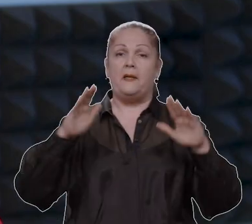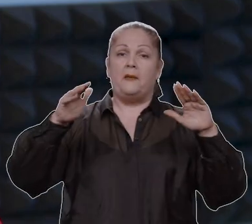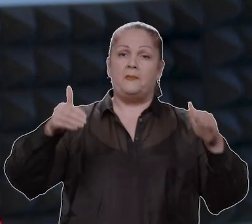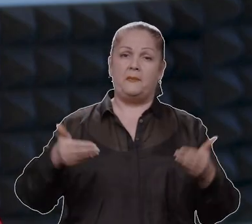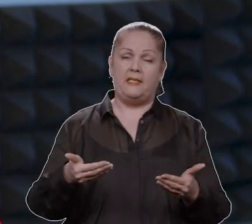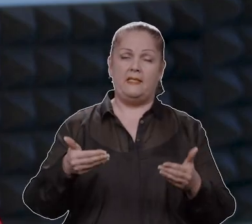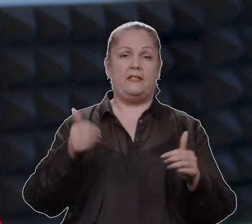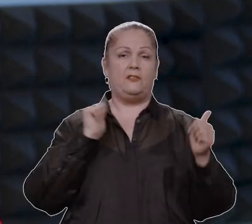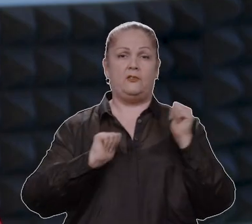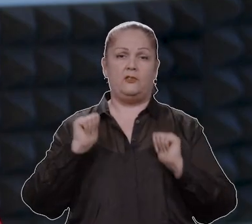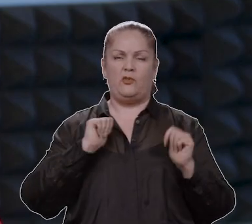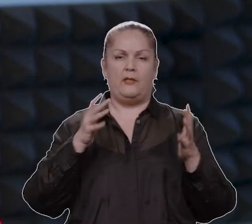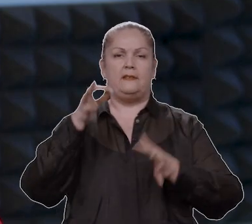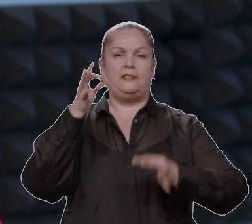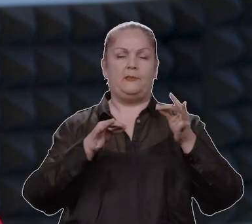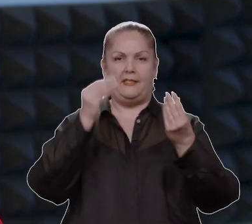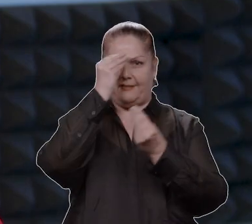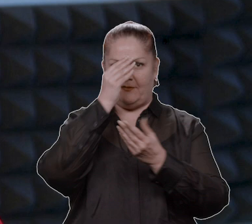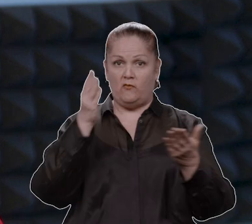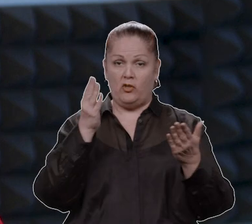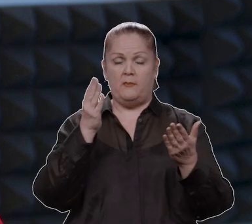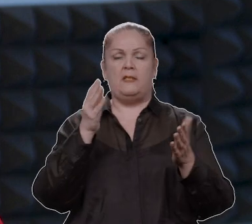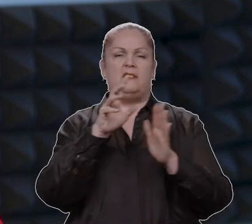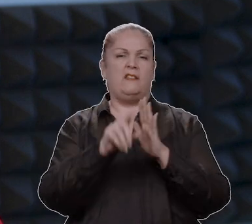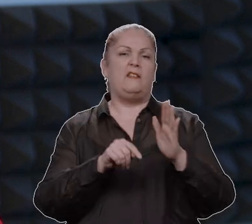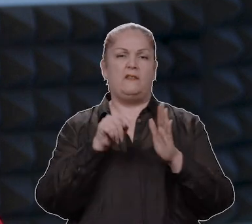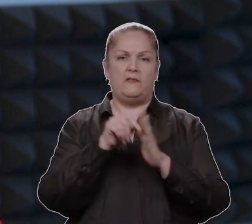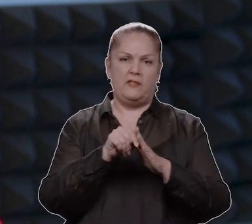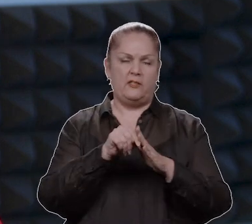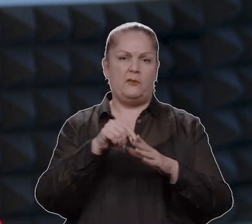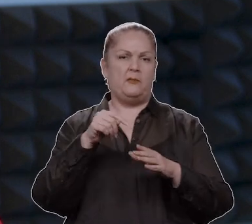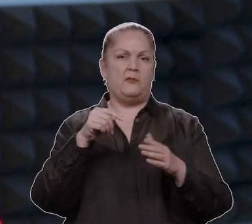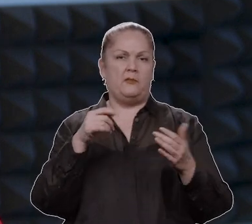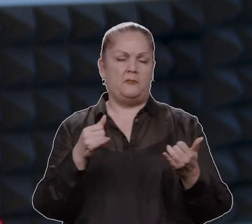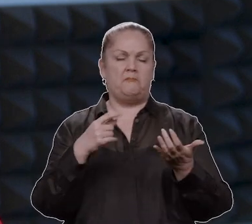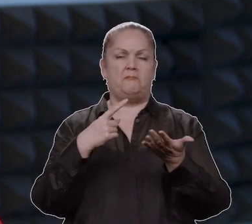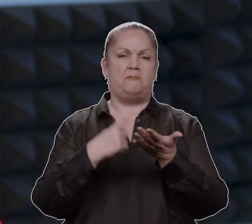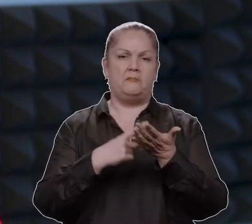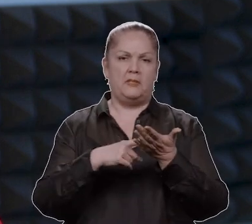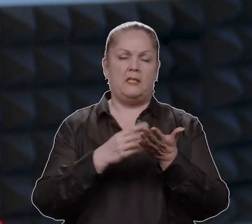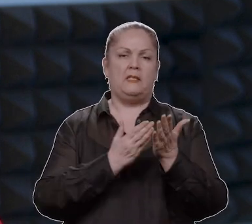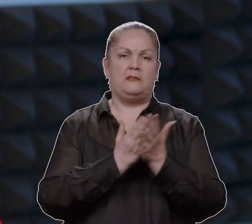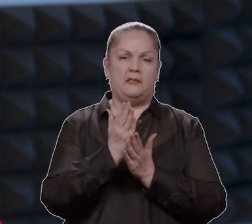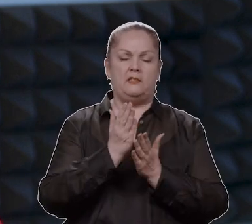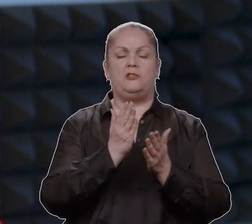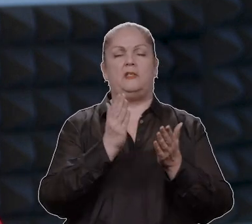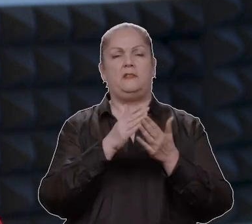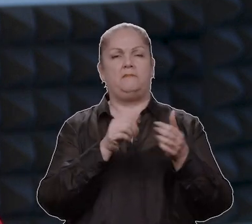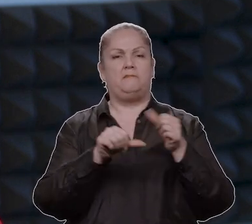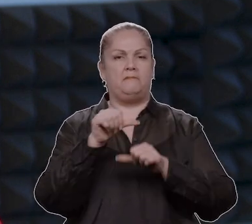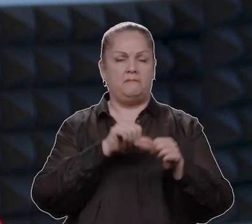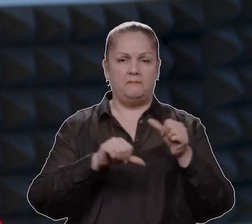Bienvenidos y bienvenidas a Tribunales Informa. Esta serie del video podcast está dedicada a las normas de derecho y a la convivencia en